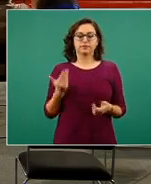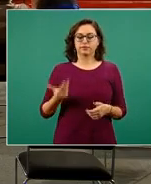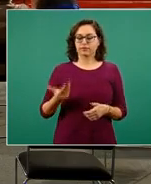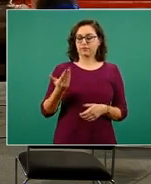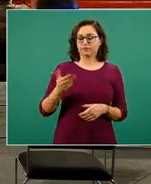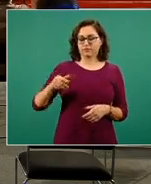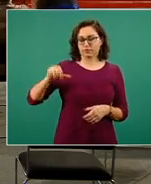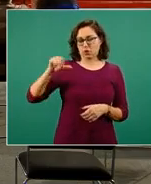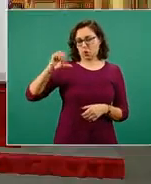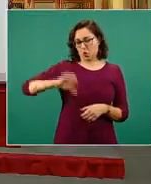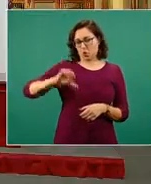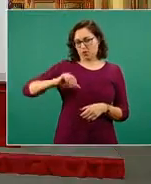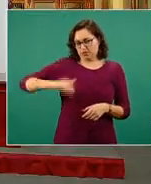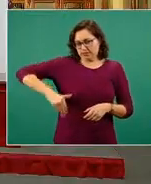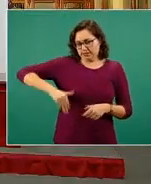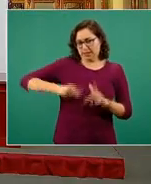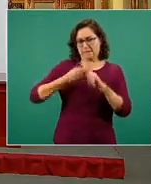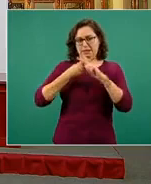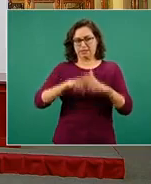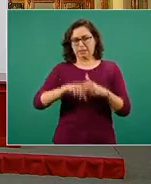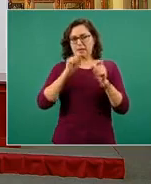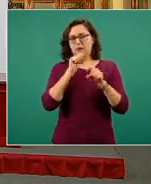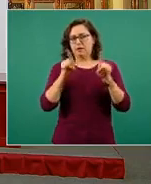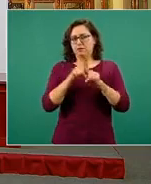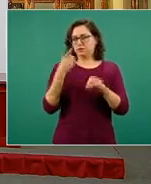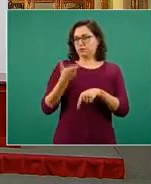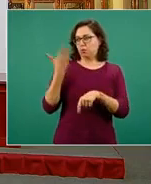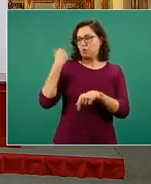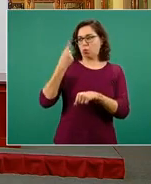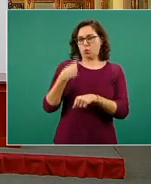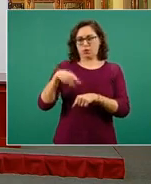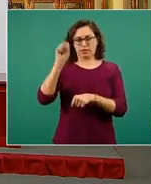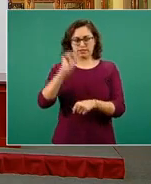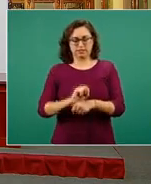semana pasada cuando tuvimos el privilegio de tener